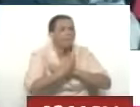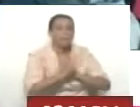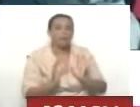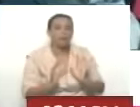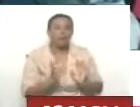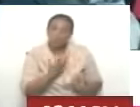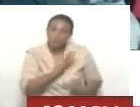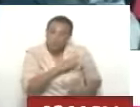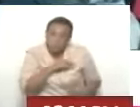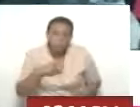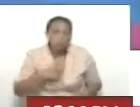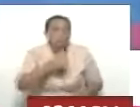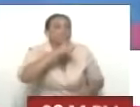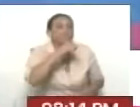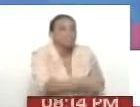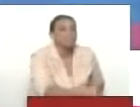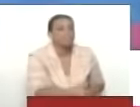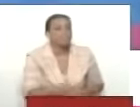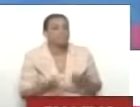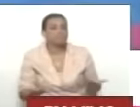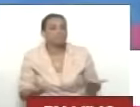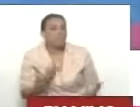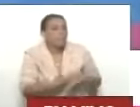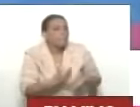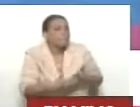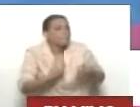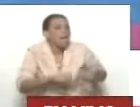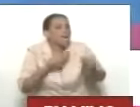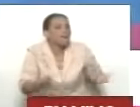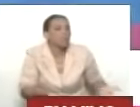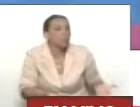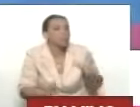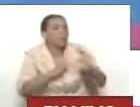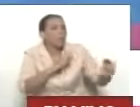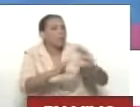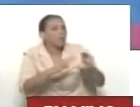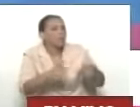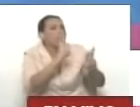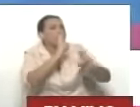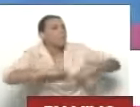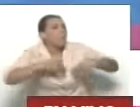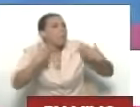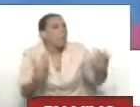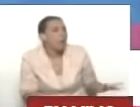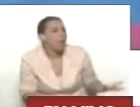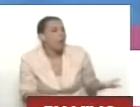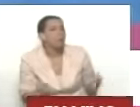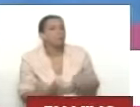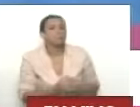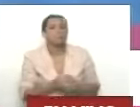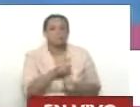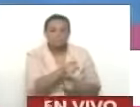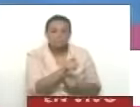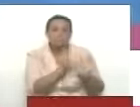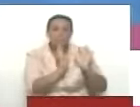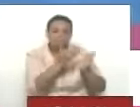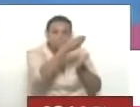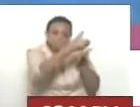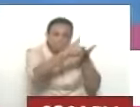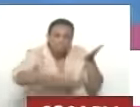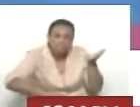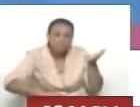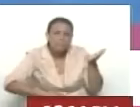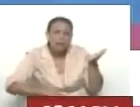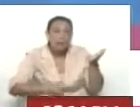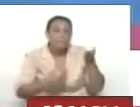Nosotros hemos hecho reclamos en ese marco de esas conversaciones, en ese marco, pero